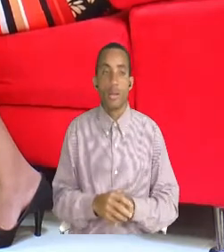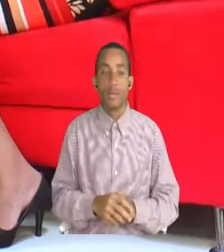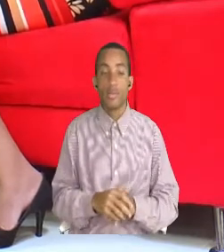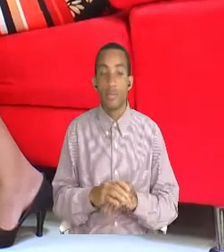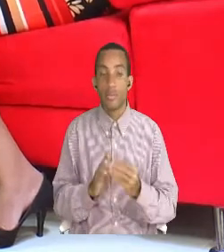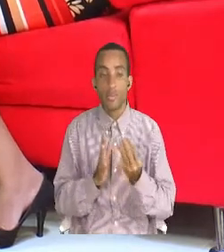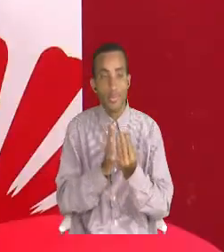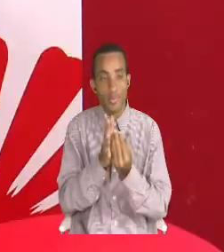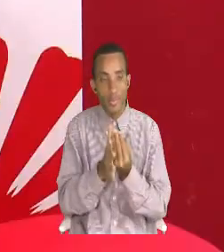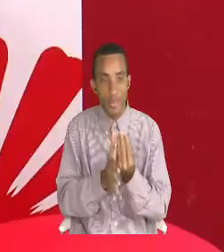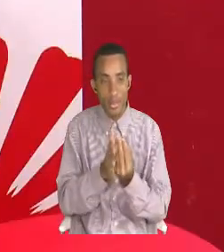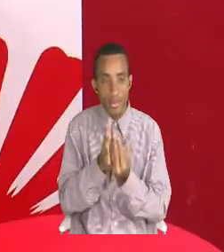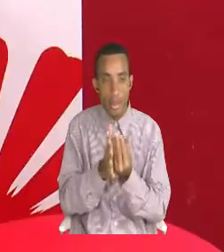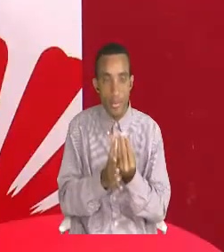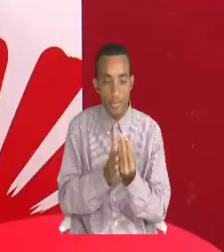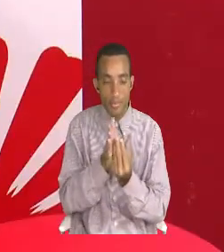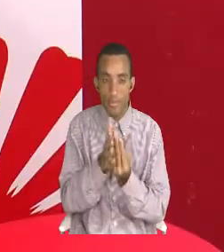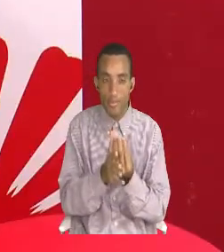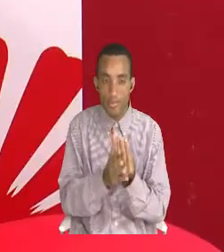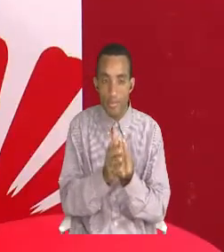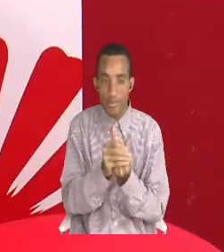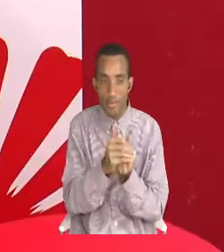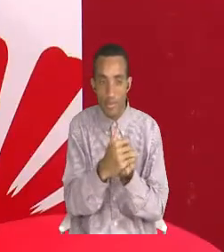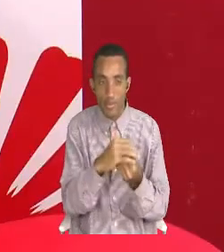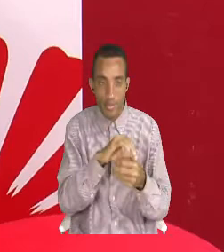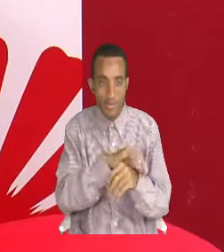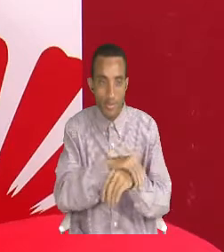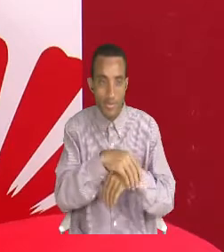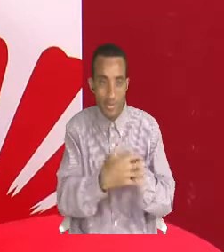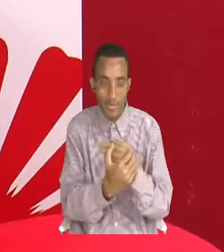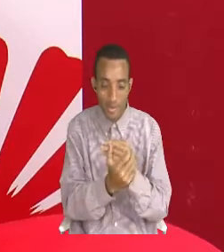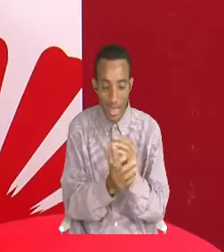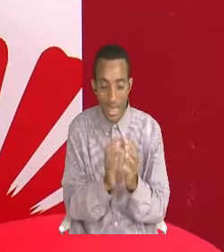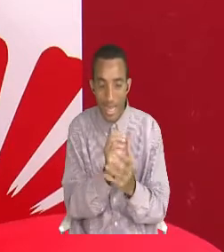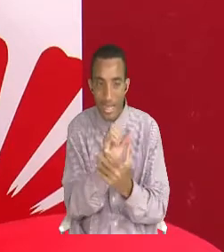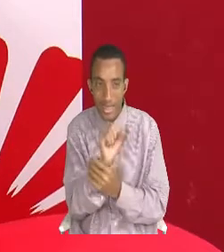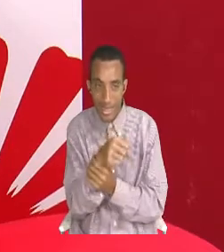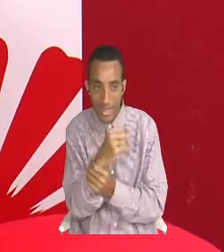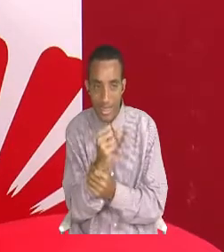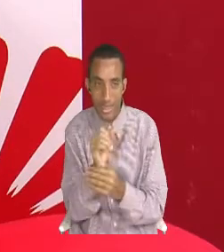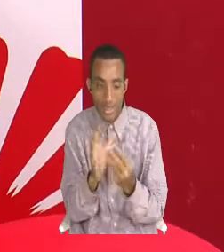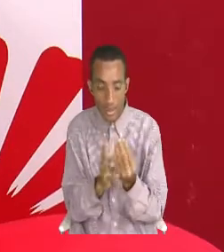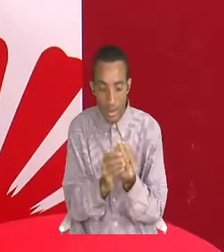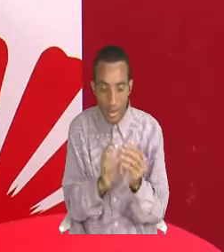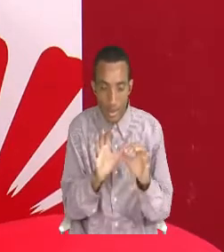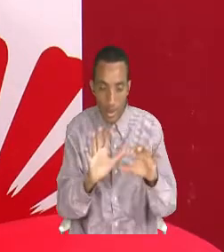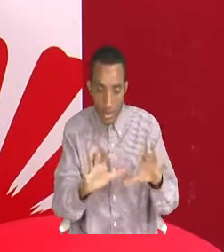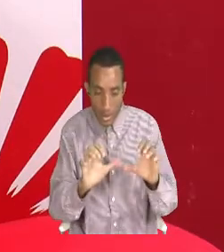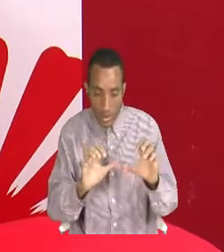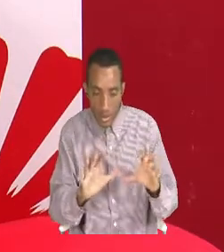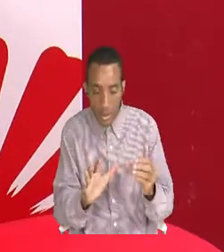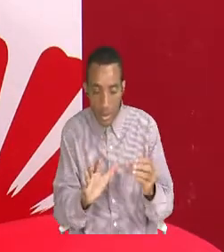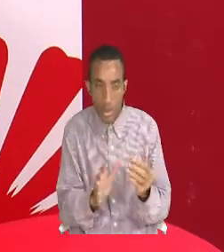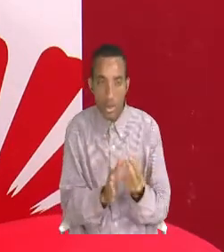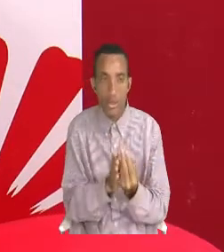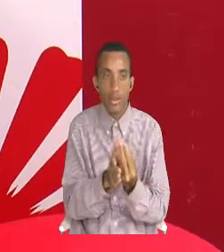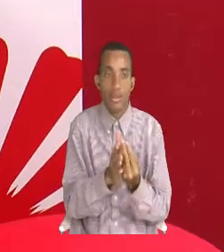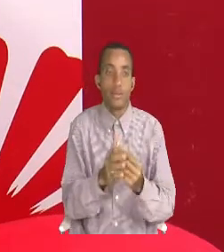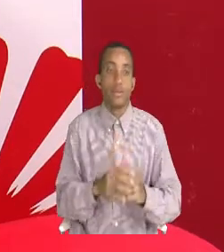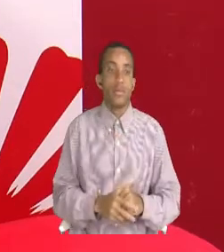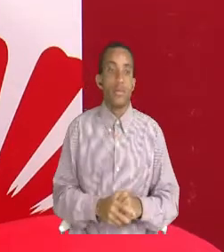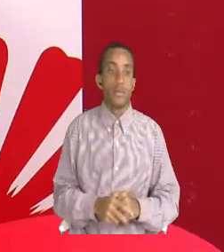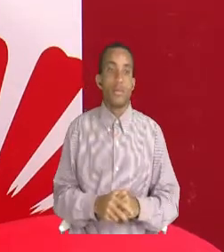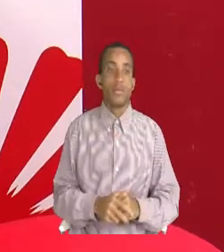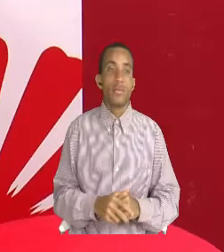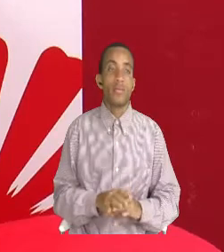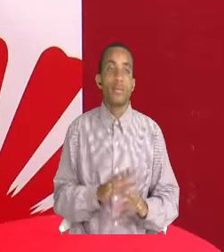Spa Sander, para que todas las mamitas estén ahí muy pendientes, para que puedan inscribirse y puedan participar en esta rifa.